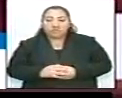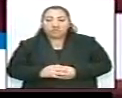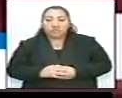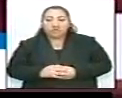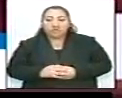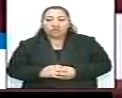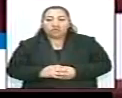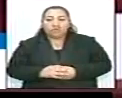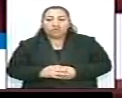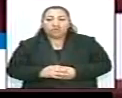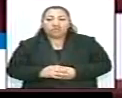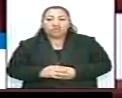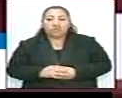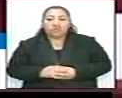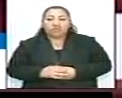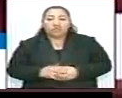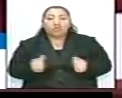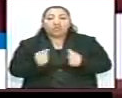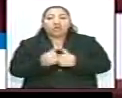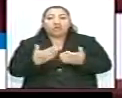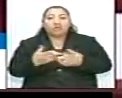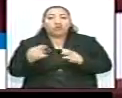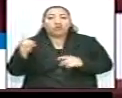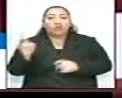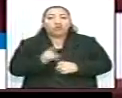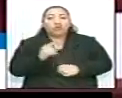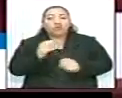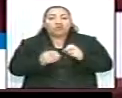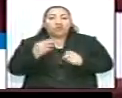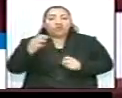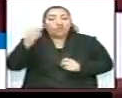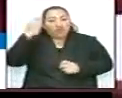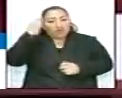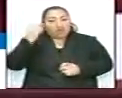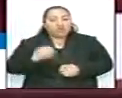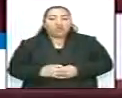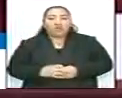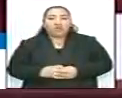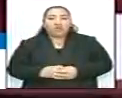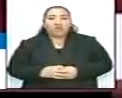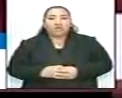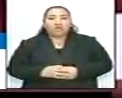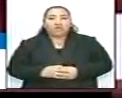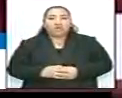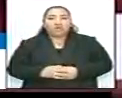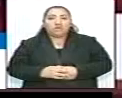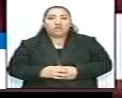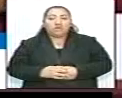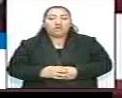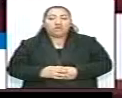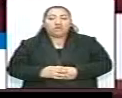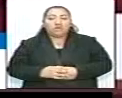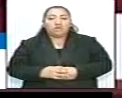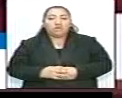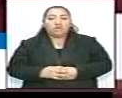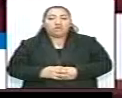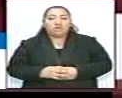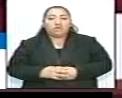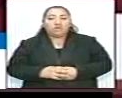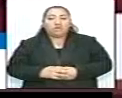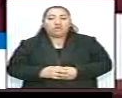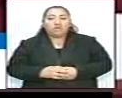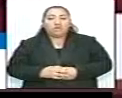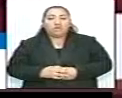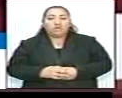Seguramente cosas importantes o temas importantes son la reforma política, la reforma electoral, la reforma judicial, que esto tiene